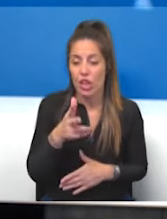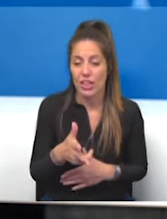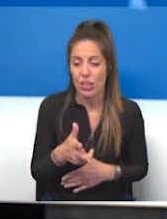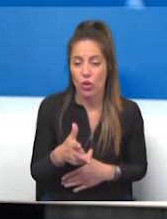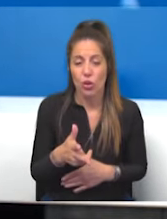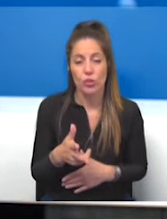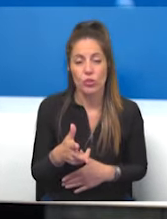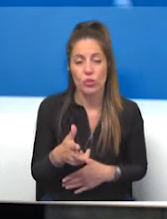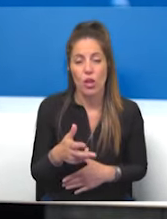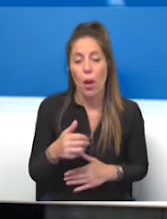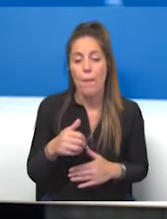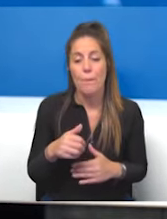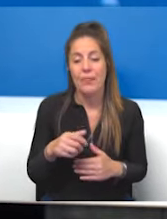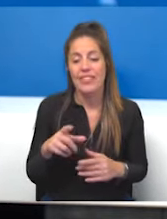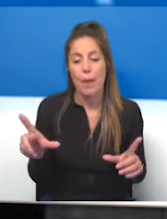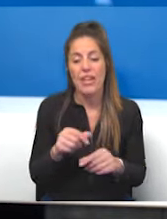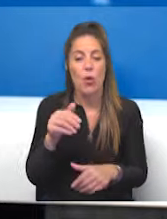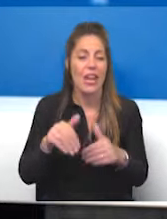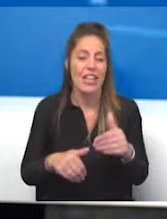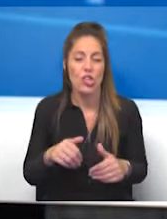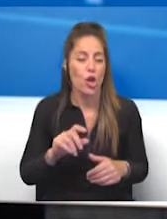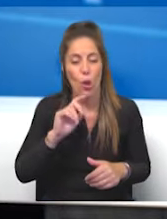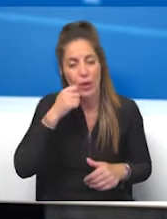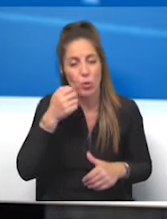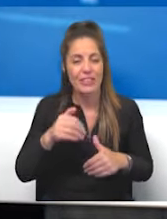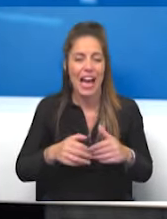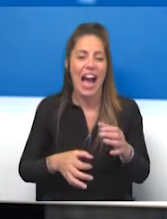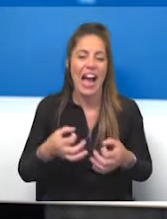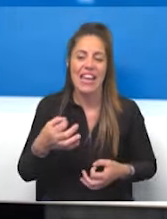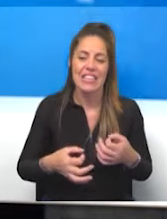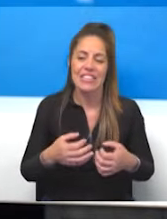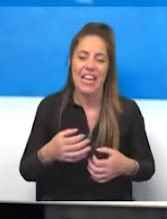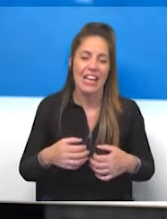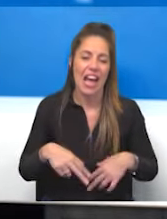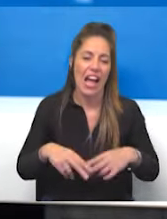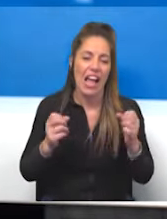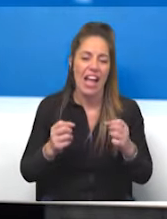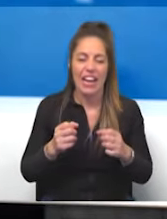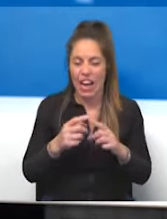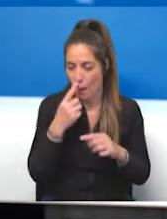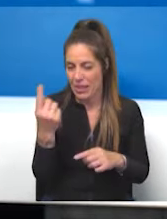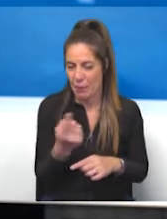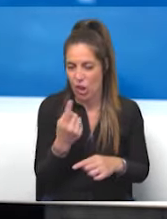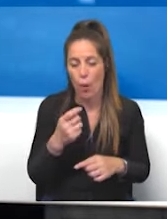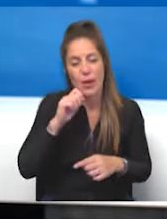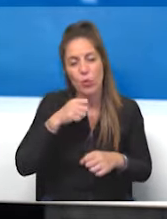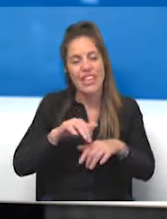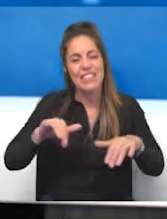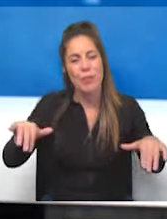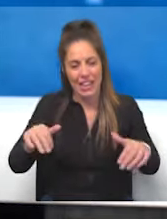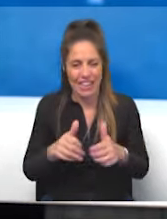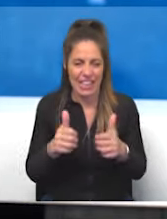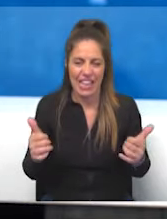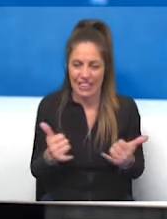que cuando pasa una elección no me gusta analizarla rápidamente me gusta separarme un poco en el